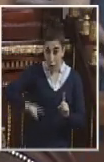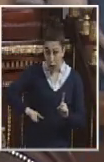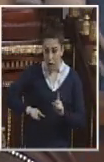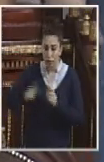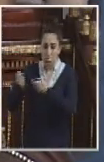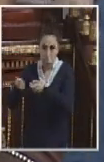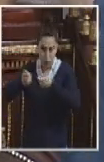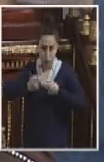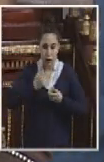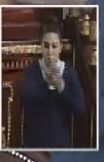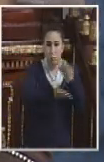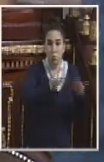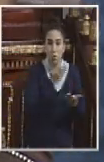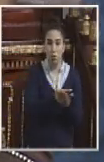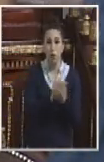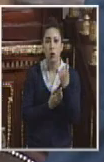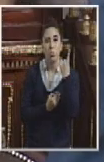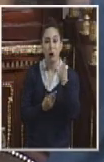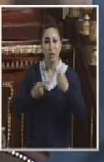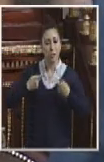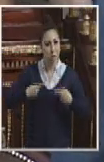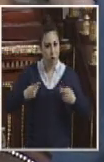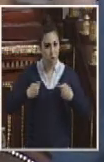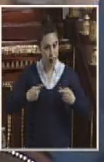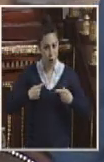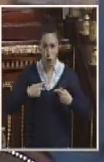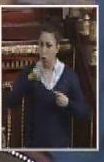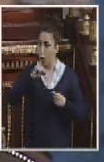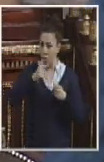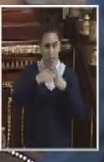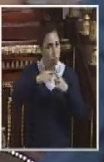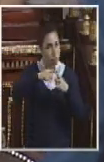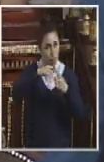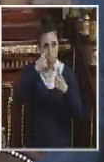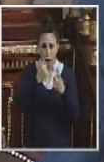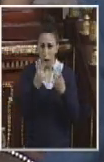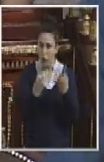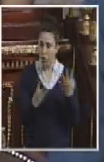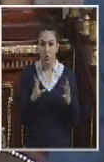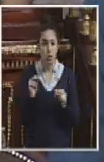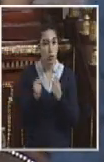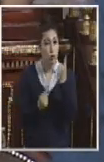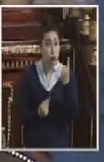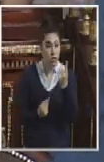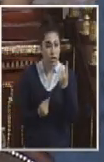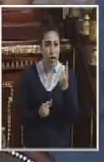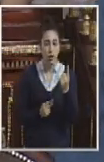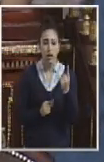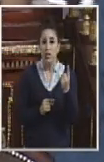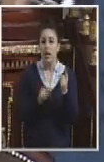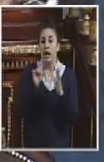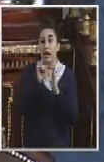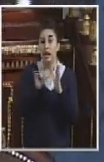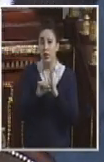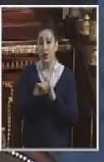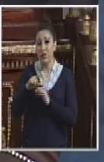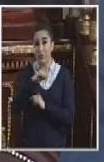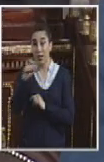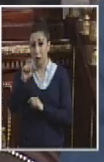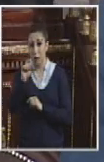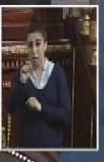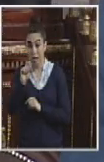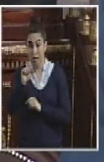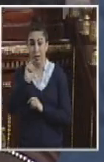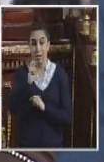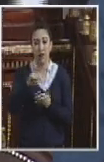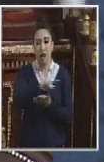mandará una persona, pero a mayor abundamiento, el artículo 120 de la Ley Orgánica del Congreso de la